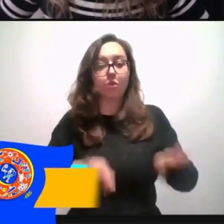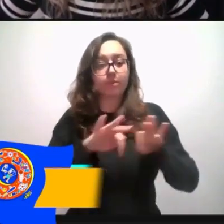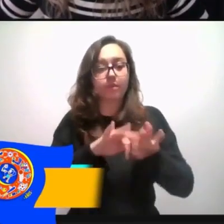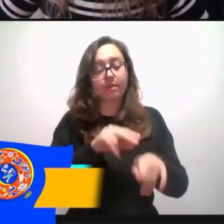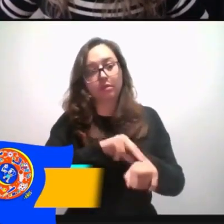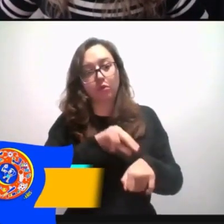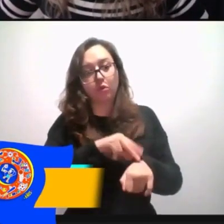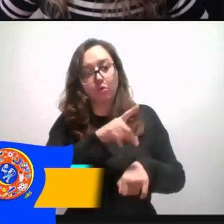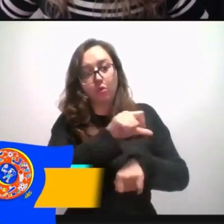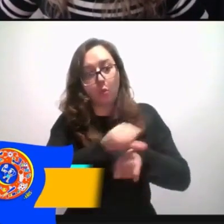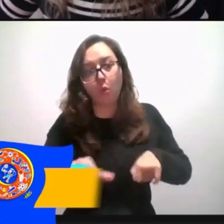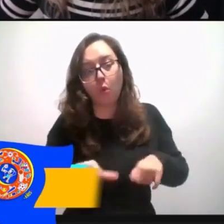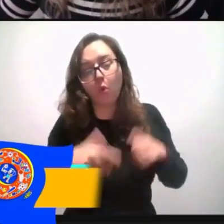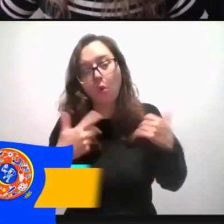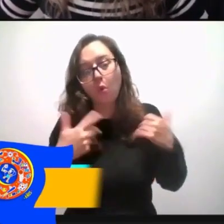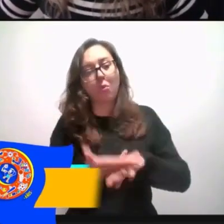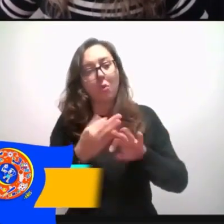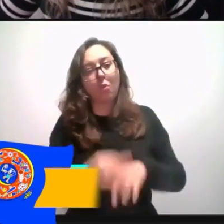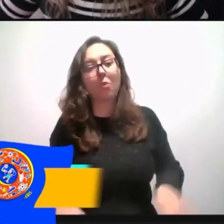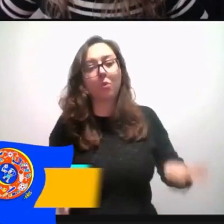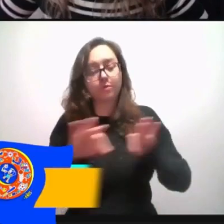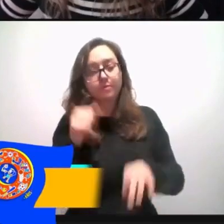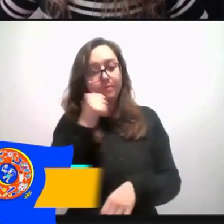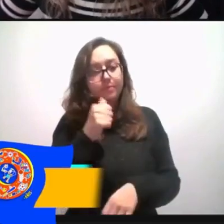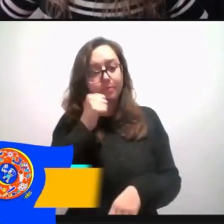importante llevarlo de la mano.